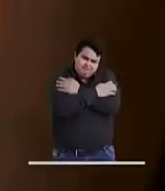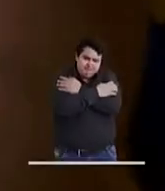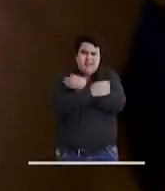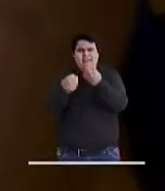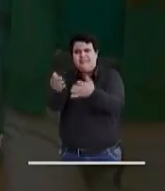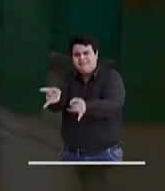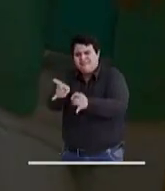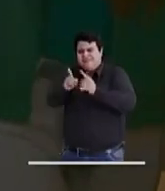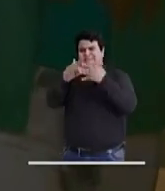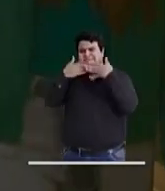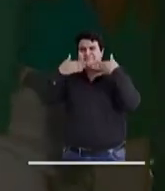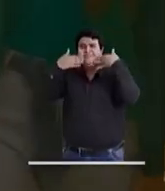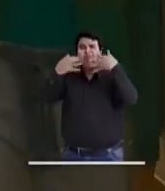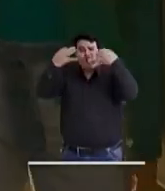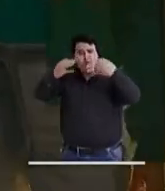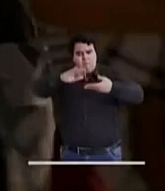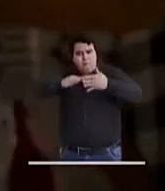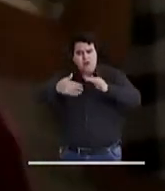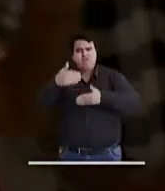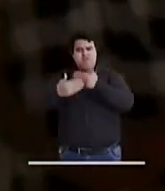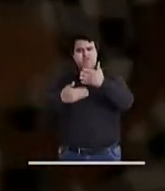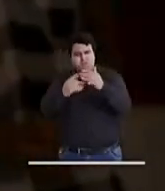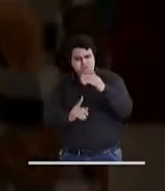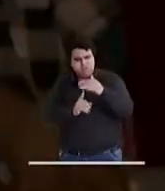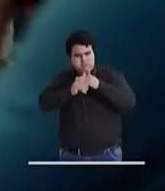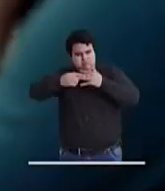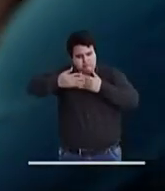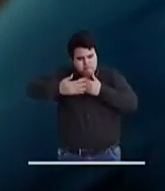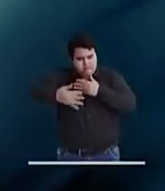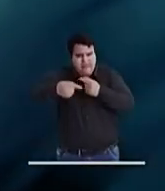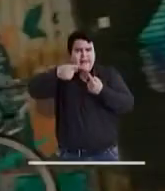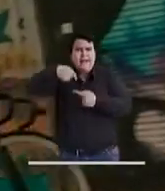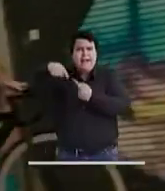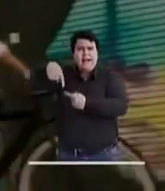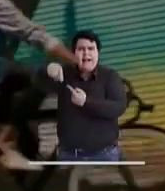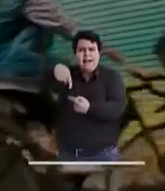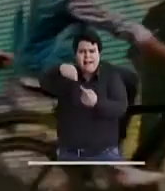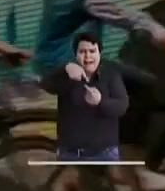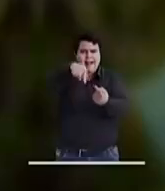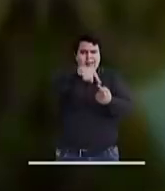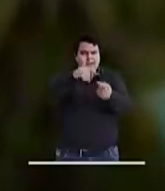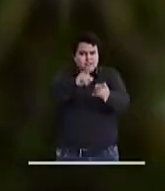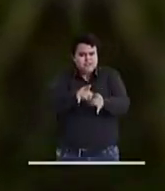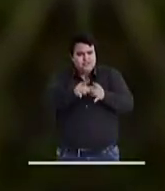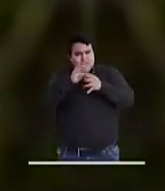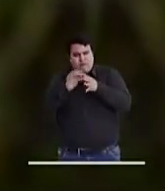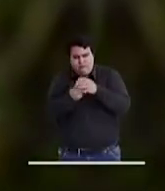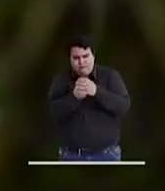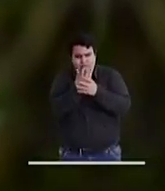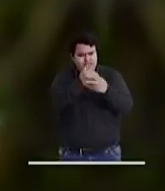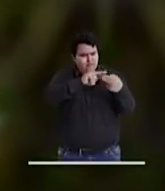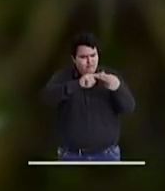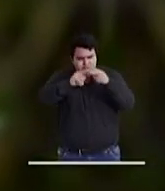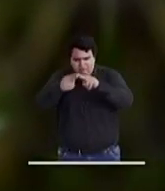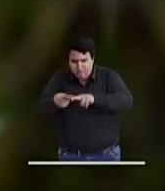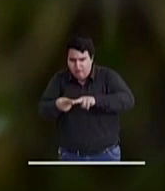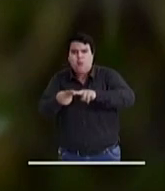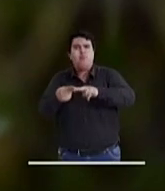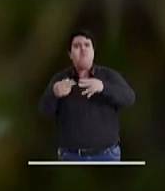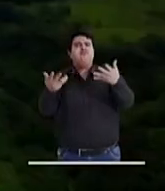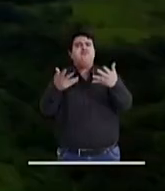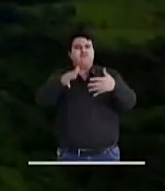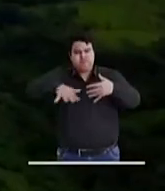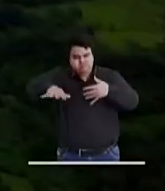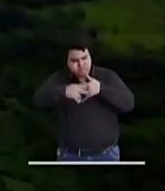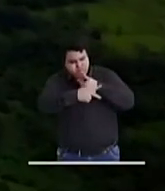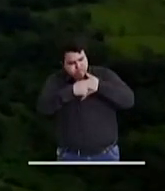tal, siguiendo pues su manual de imagen específico. Es absolutamente gratuito. Y la idea es que pues si usted